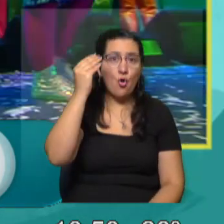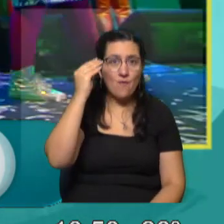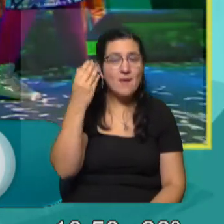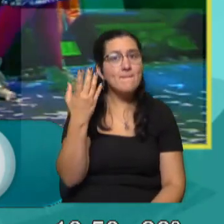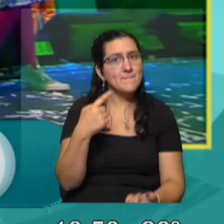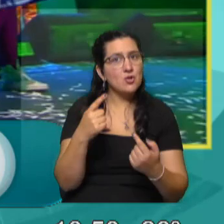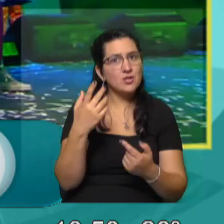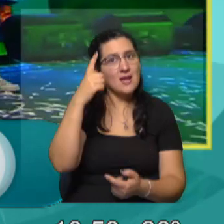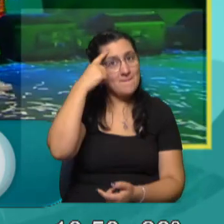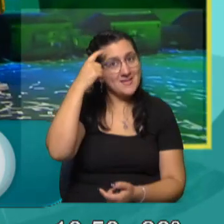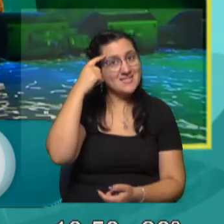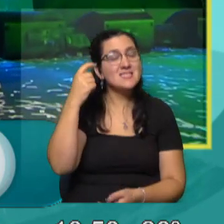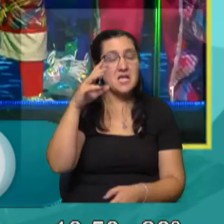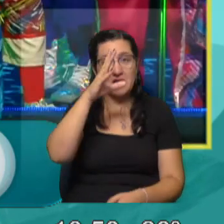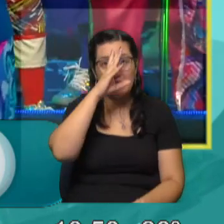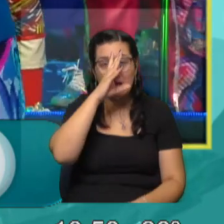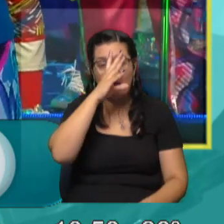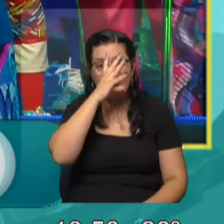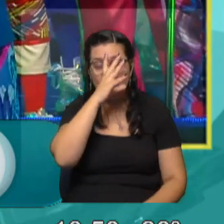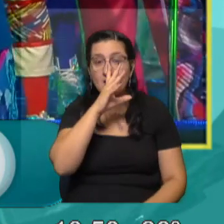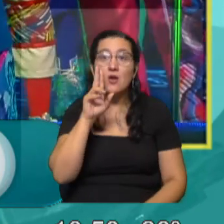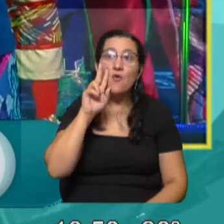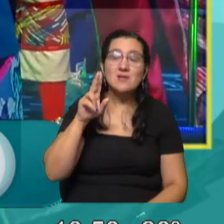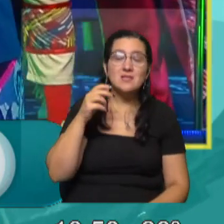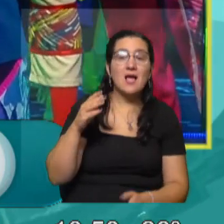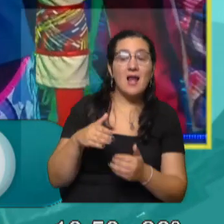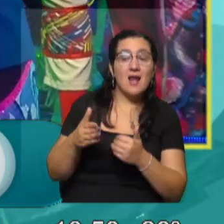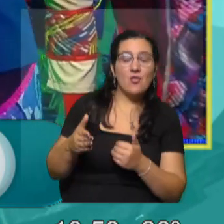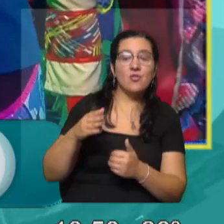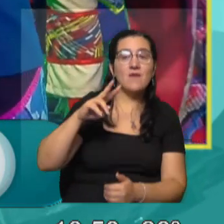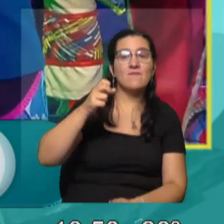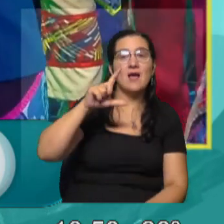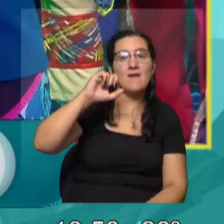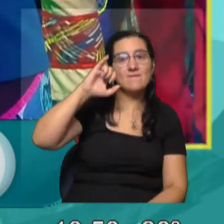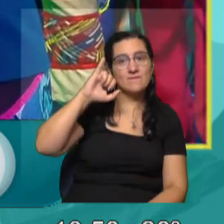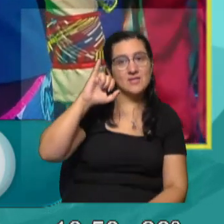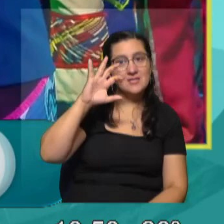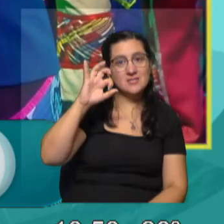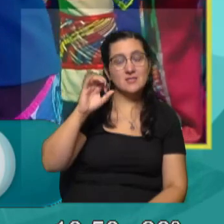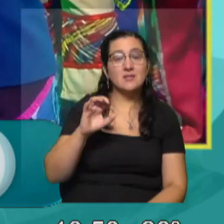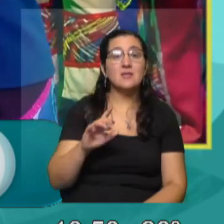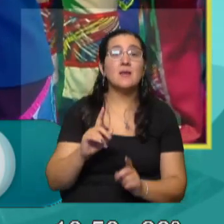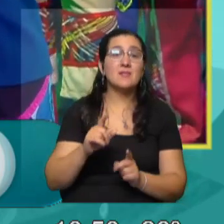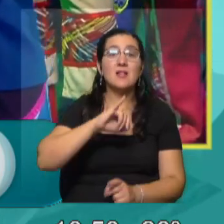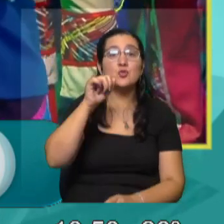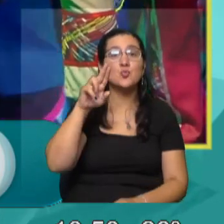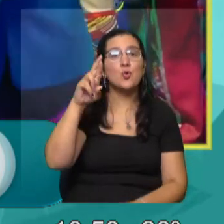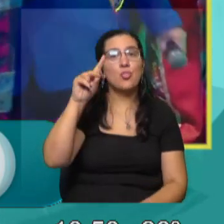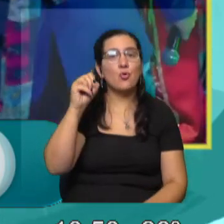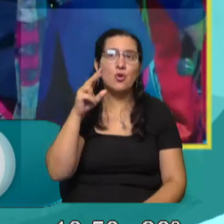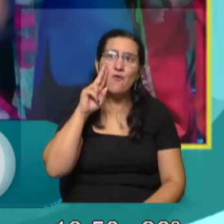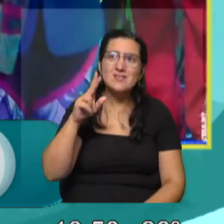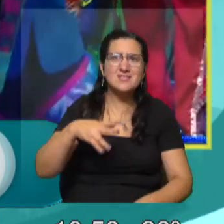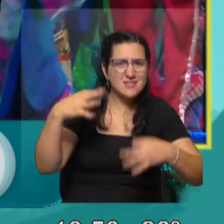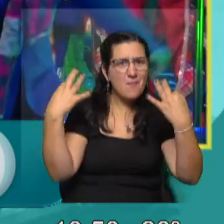pero pocos años. Pero son jóvenes y los ves al lado de Balbis, los ves al lado de Emiliano y el Zurdo, y uno dice, bueno, esto está muy bien. Esto que